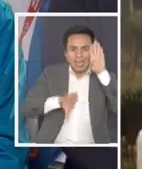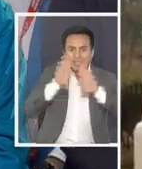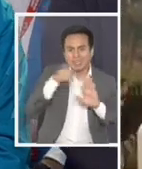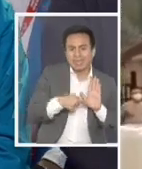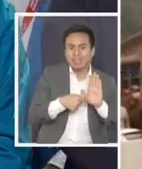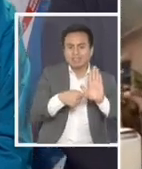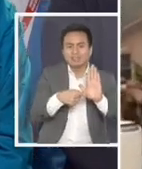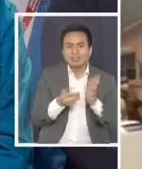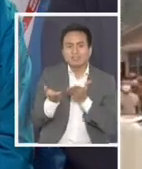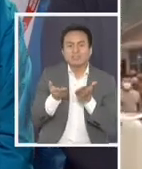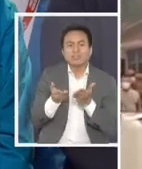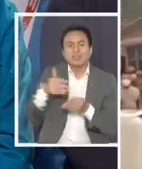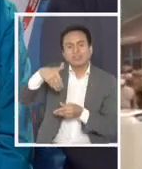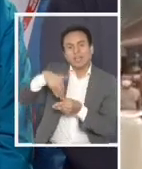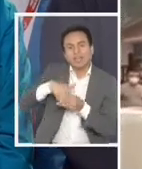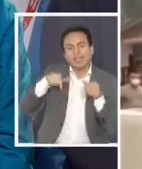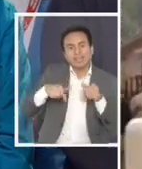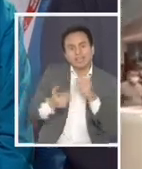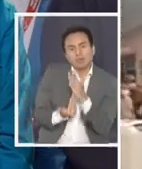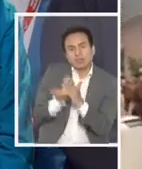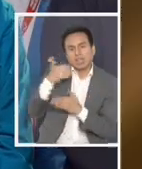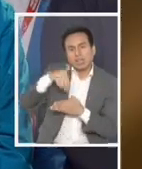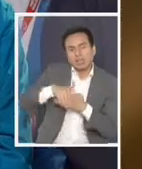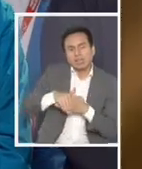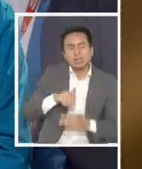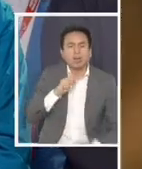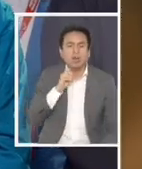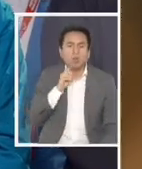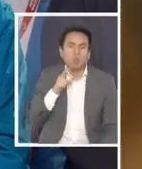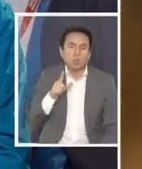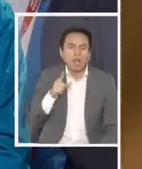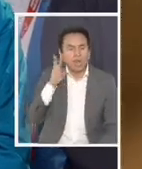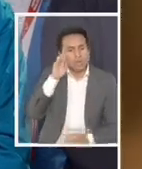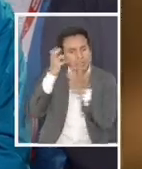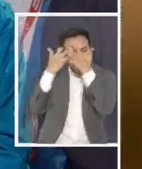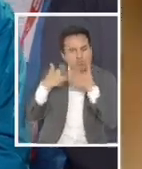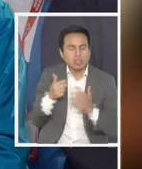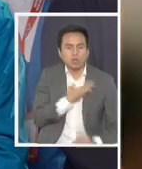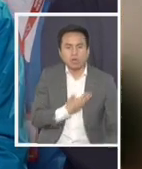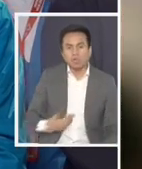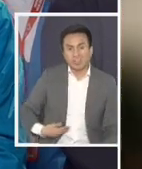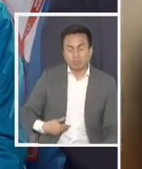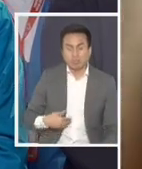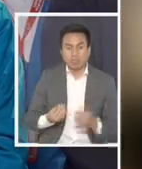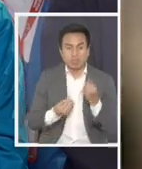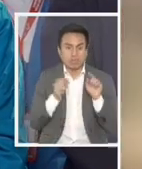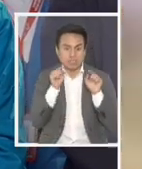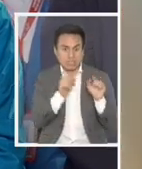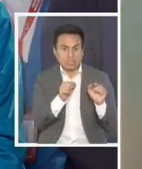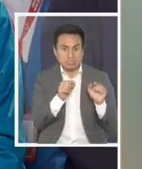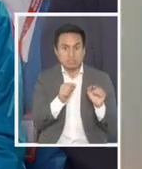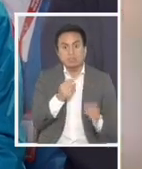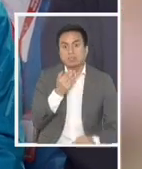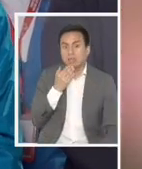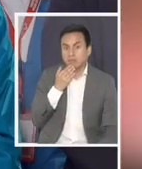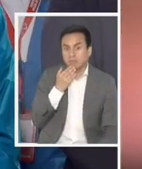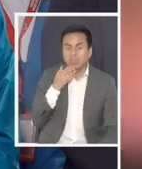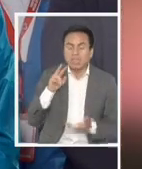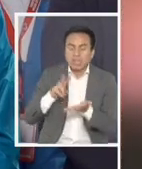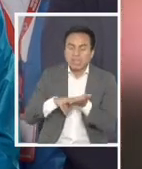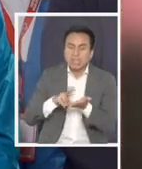no en el server durante esta jornada Cuál es la reflexión del gobierno en torno a lo que va a pasar y considerando bueno la